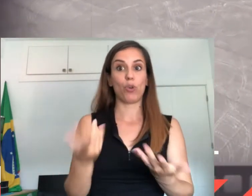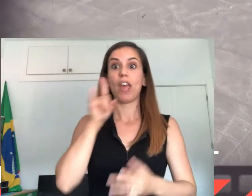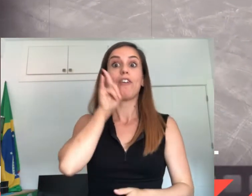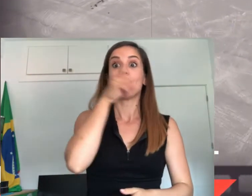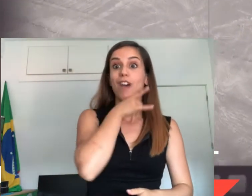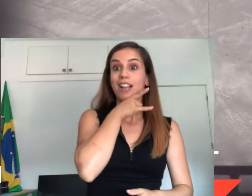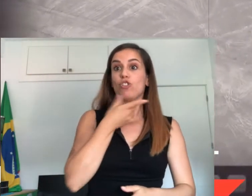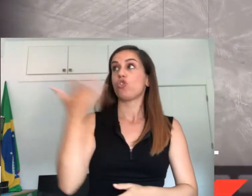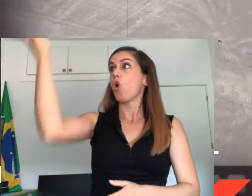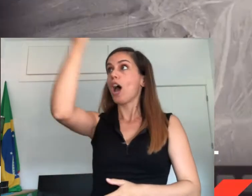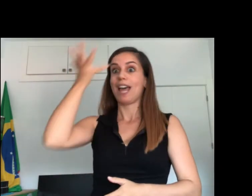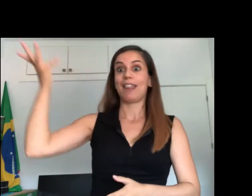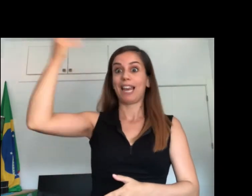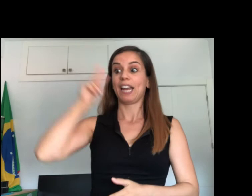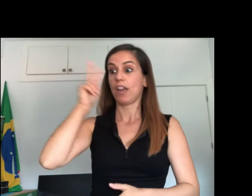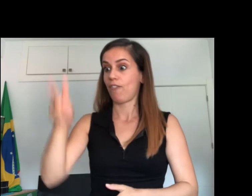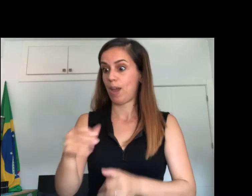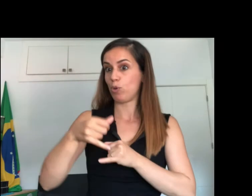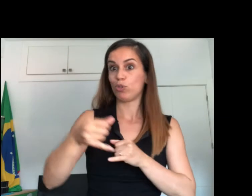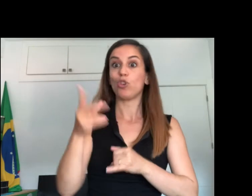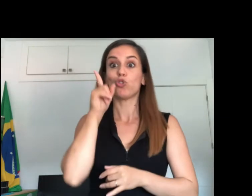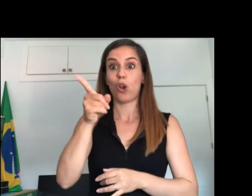estas líneas solo se ven desde el aire.